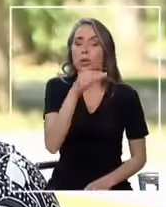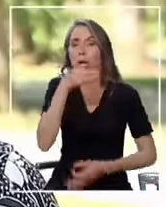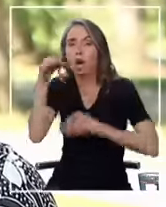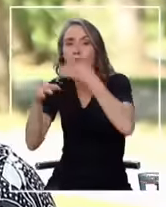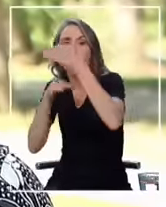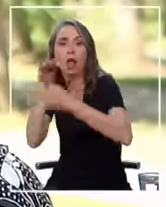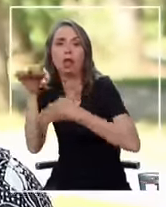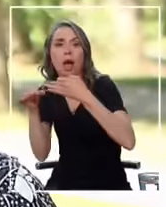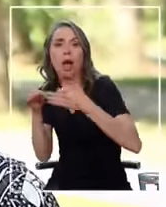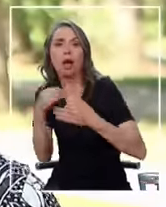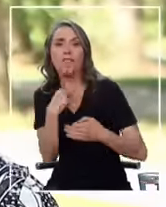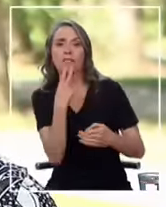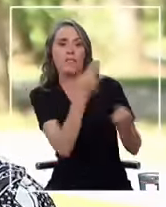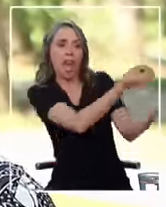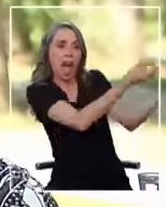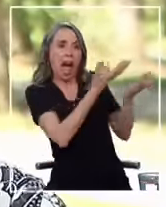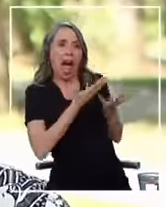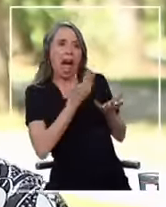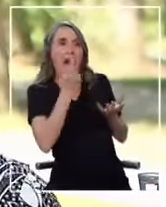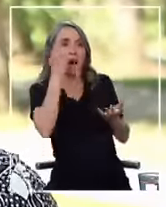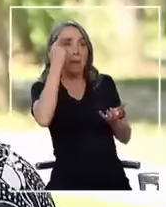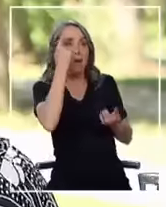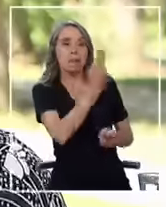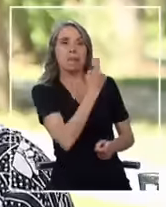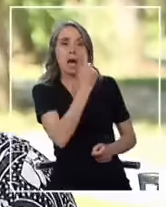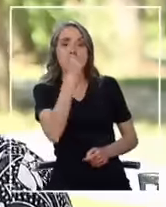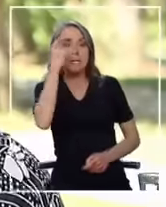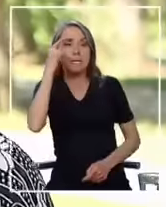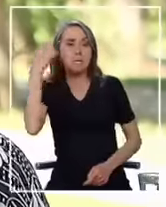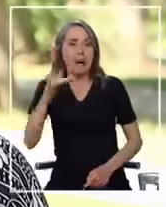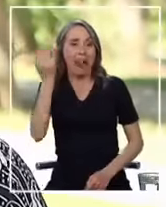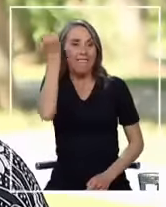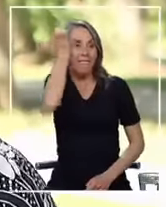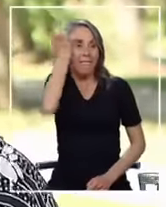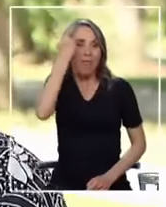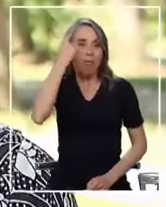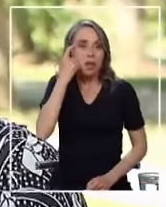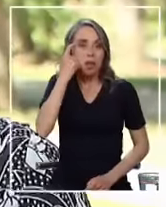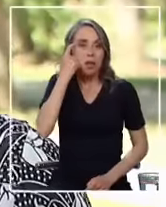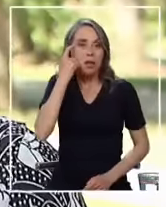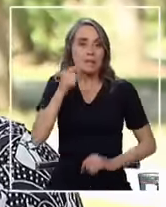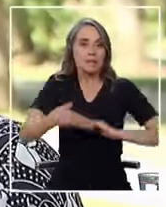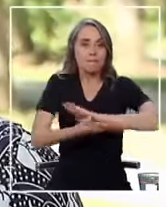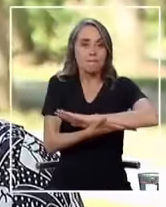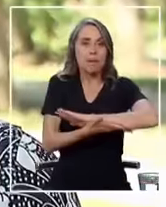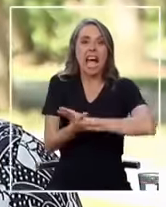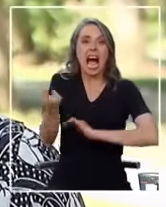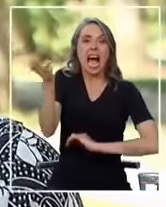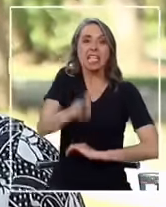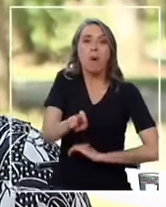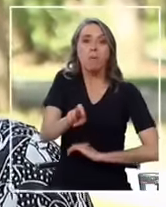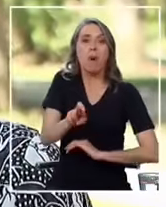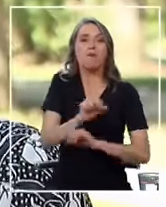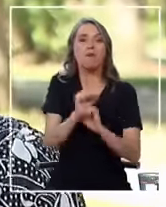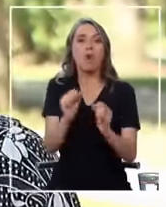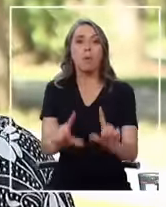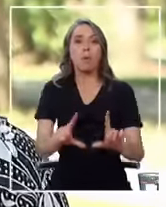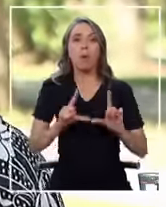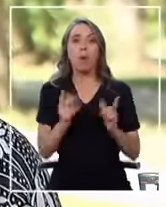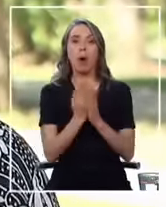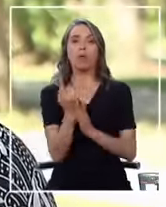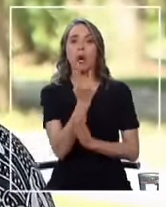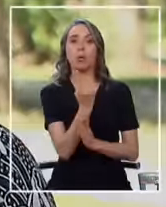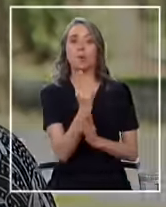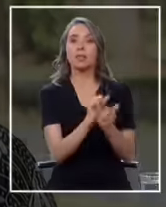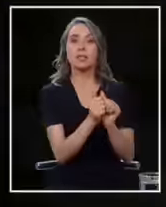esto en el momento porque crees que te van a agarrar más mala, que te van a reprobar, que no vas a terminar la universidad. O sea, en el fondo, a nosotros ese primer